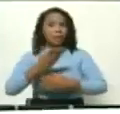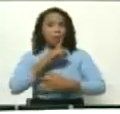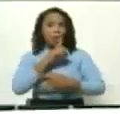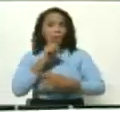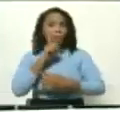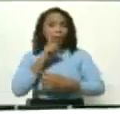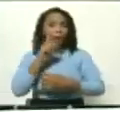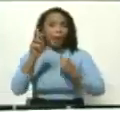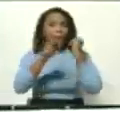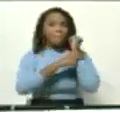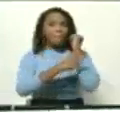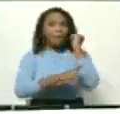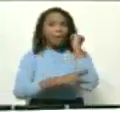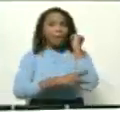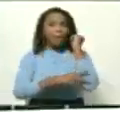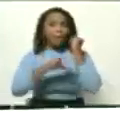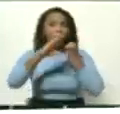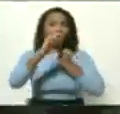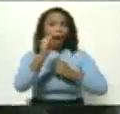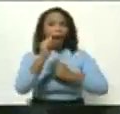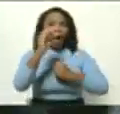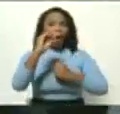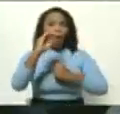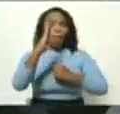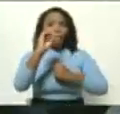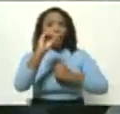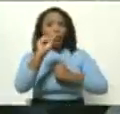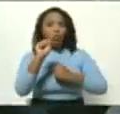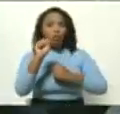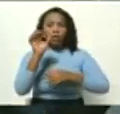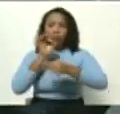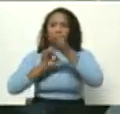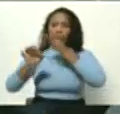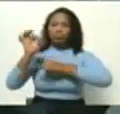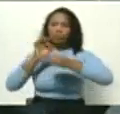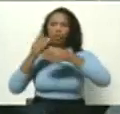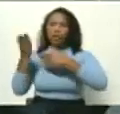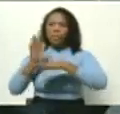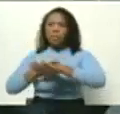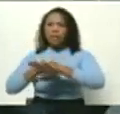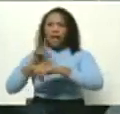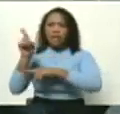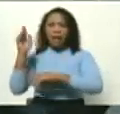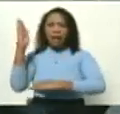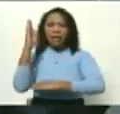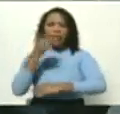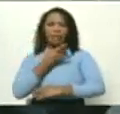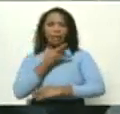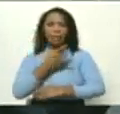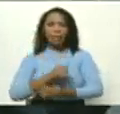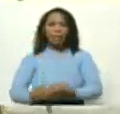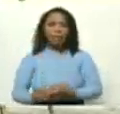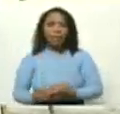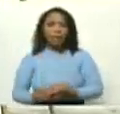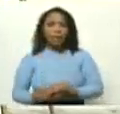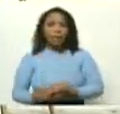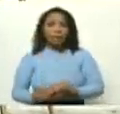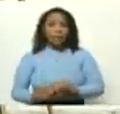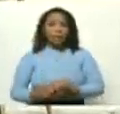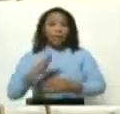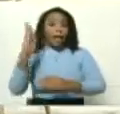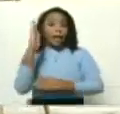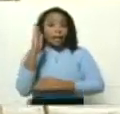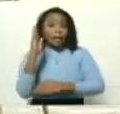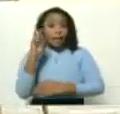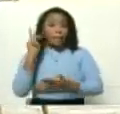el Parque Los Caobos. Nahum, explícanos allí cómo va a ser lo de la iglesia evangélica. Sí, bueno, también la iglesia cristiana evangélica aparece pues